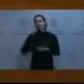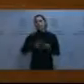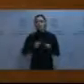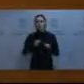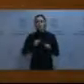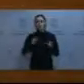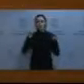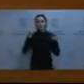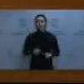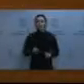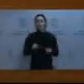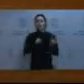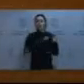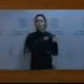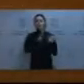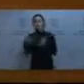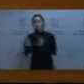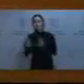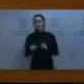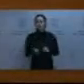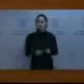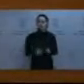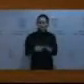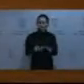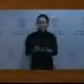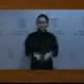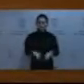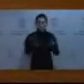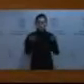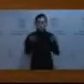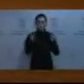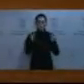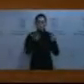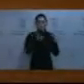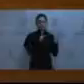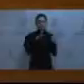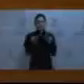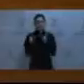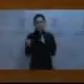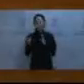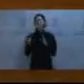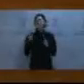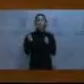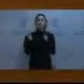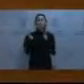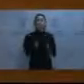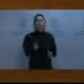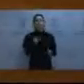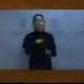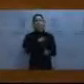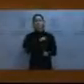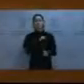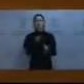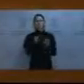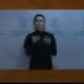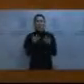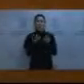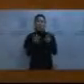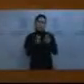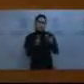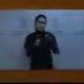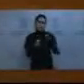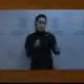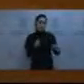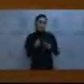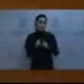la baja de 8 a 10. Se han incrementado los bloques, lo cual beneficia a las empresas españolas y en concreto a las asturianas y en